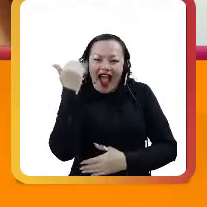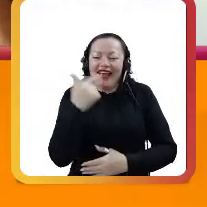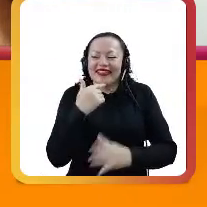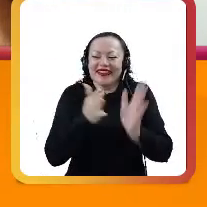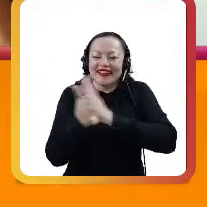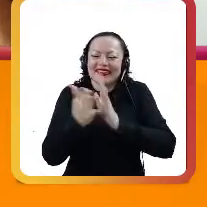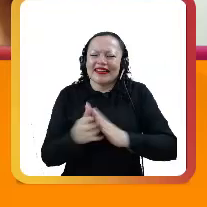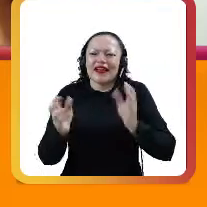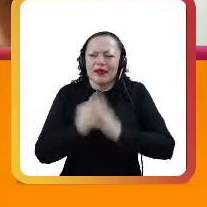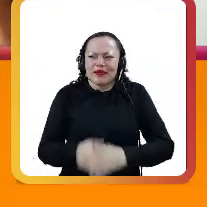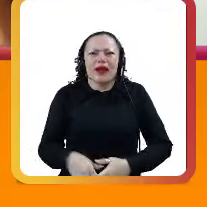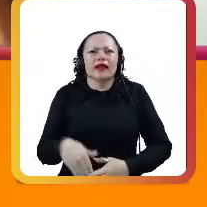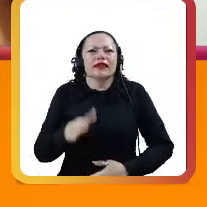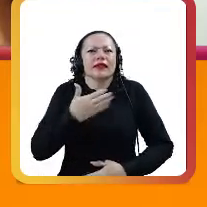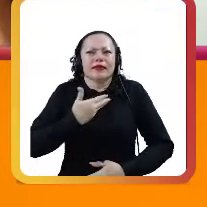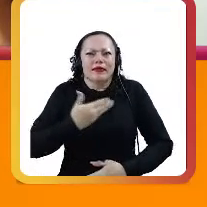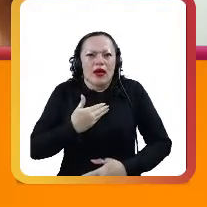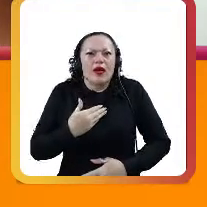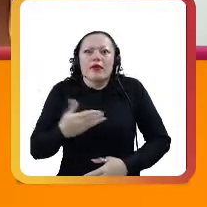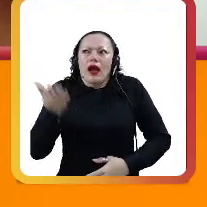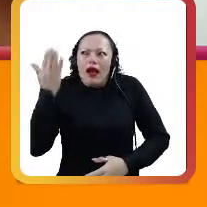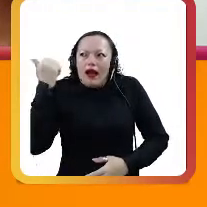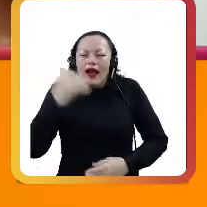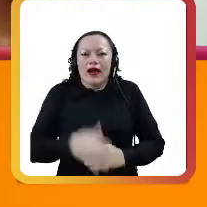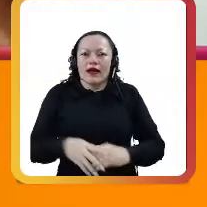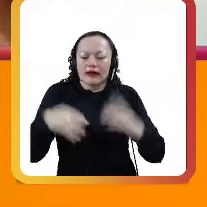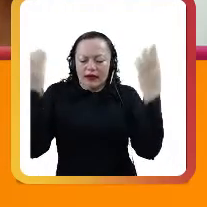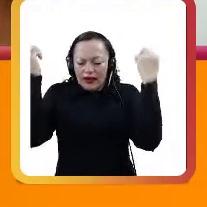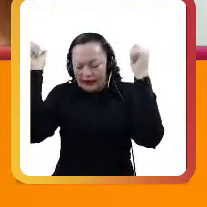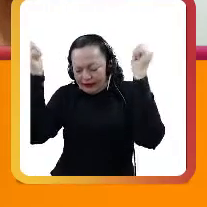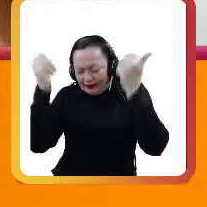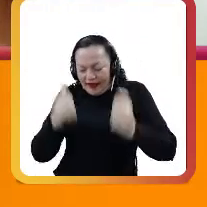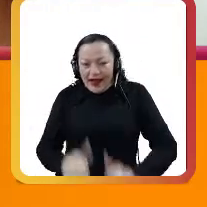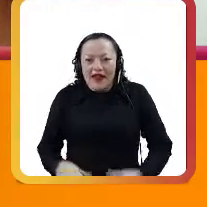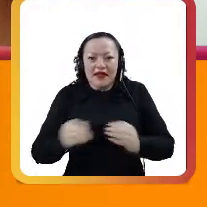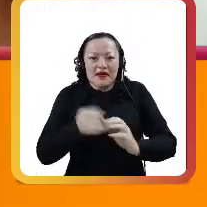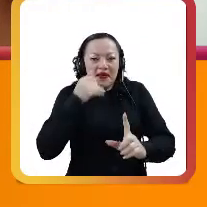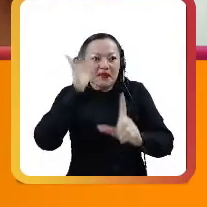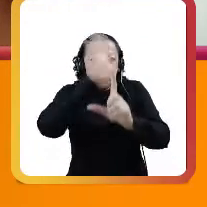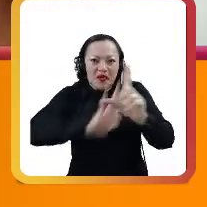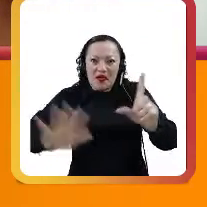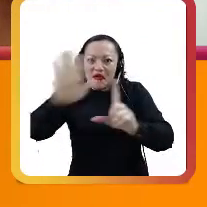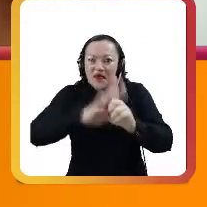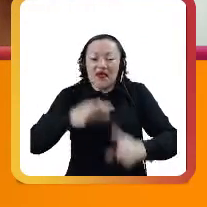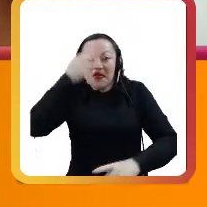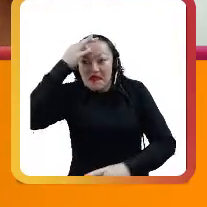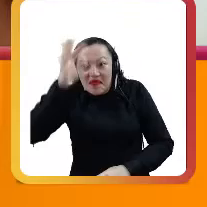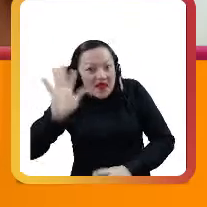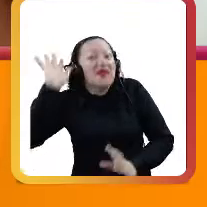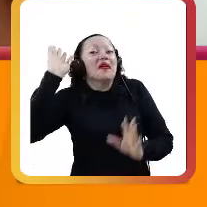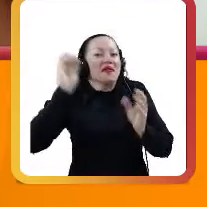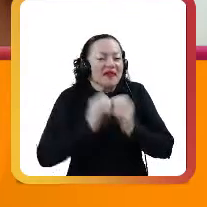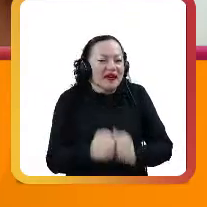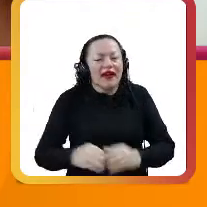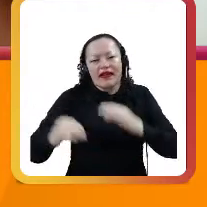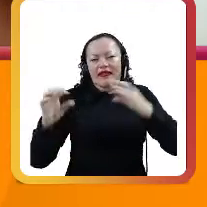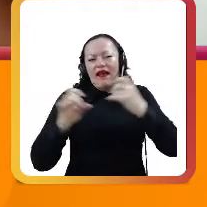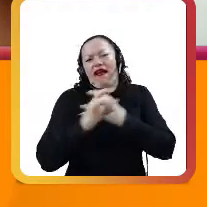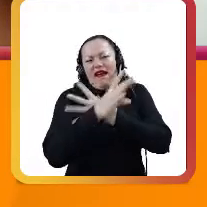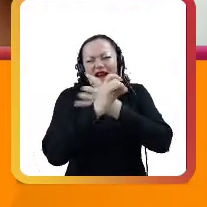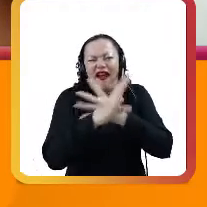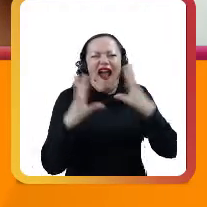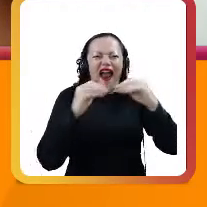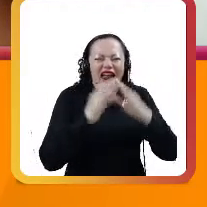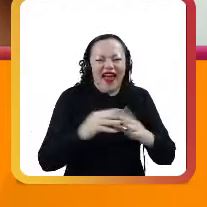había más de una mamá muy coqueta y que se arregló porque seguramente iba a salir en la videollamada, seguramente ahí se van a encontrar las